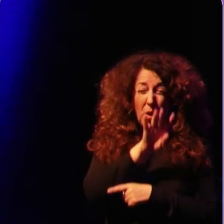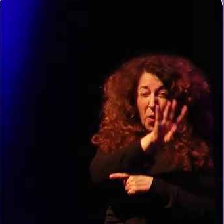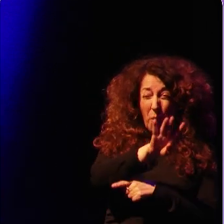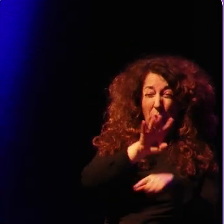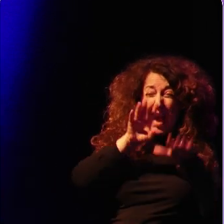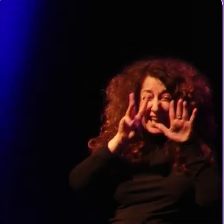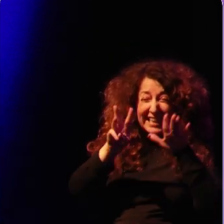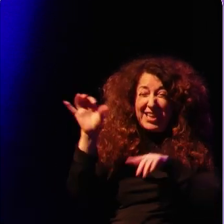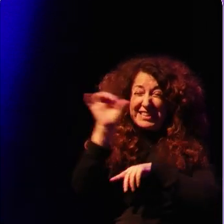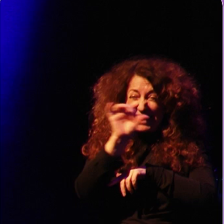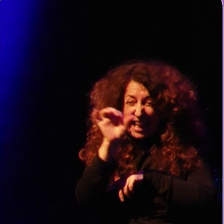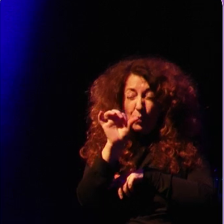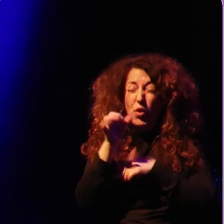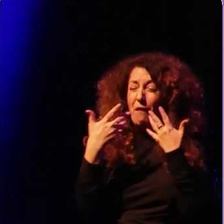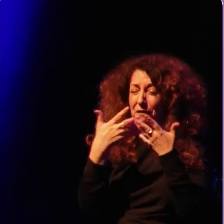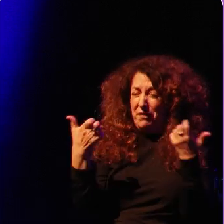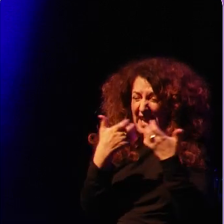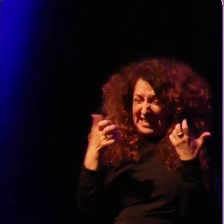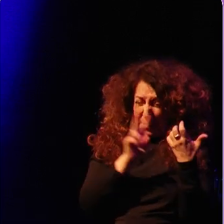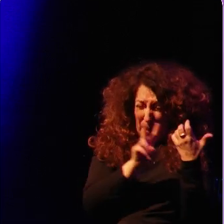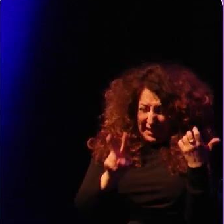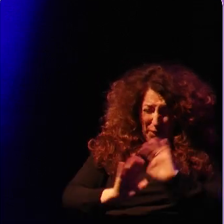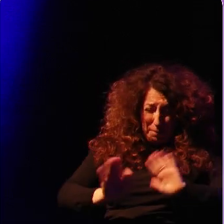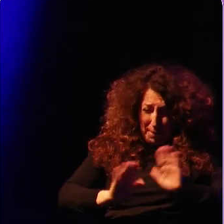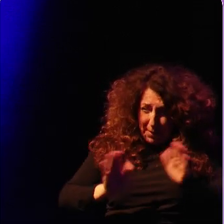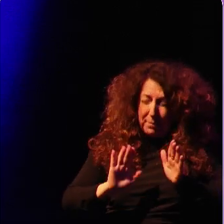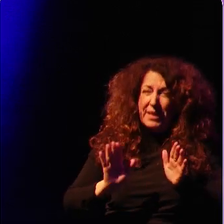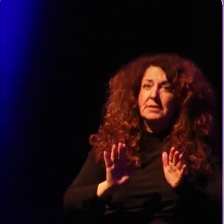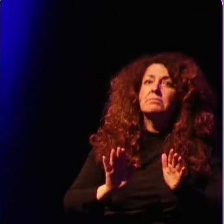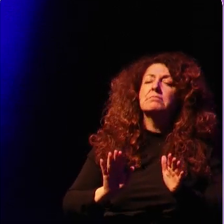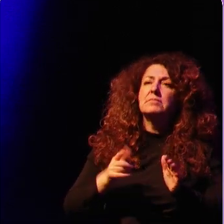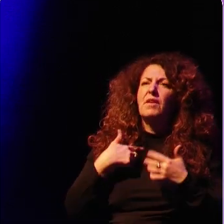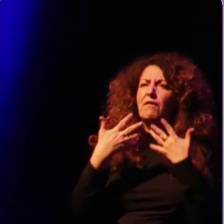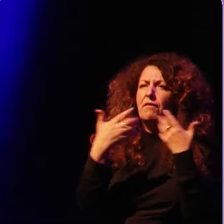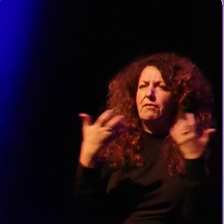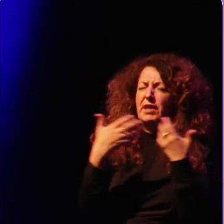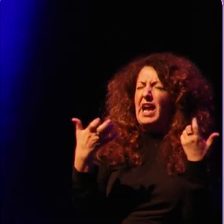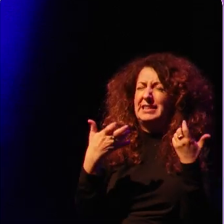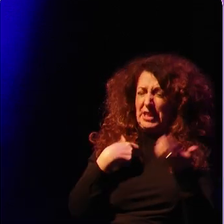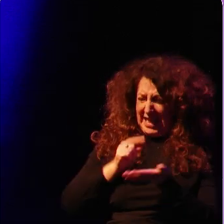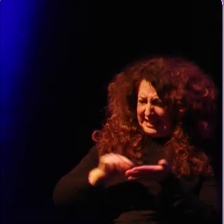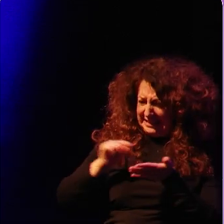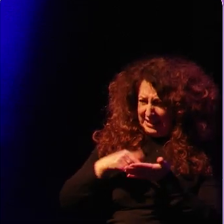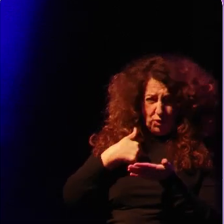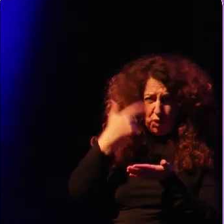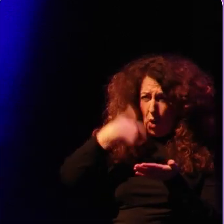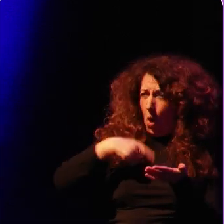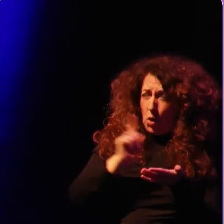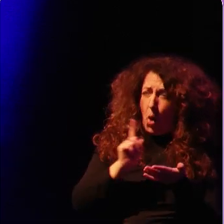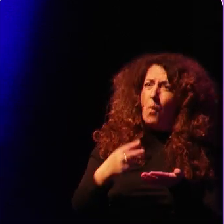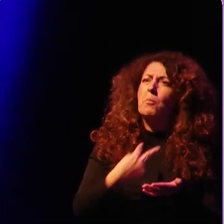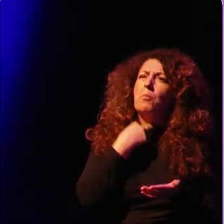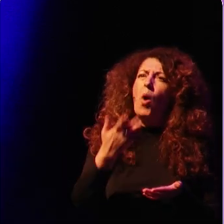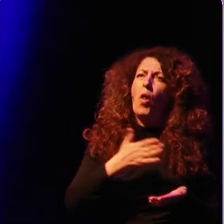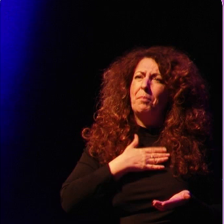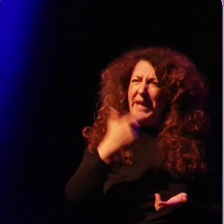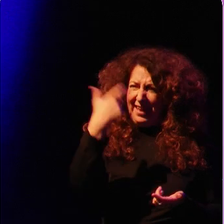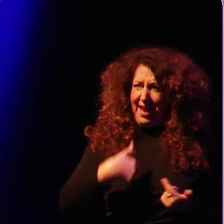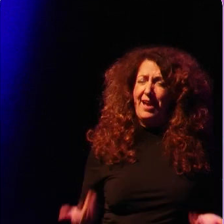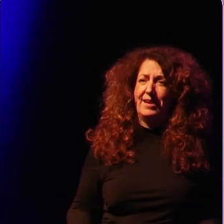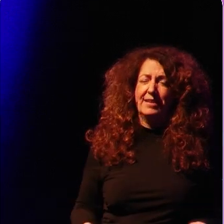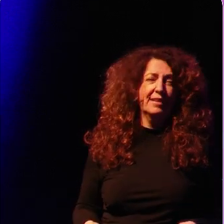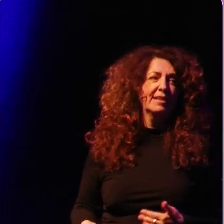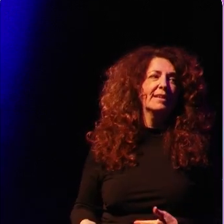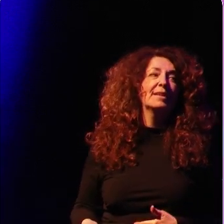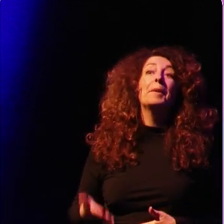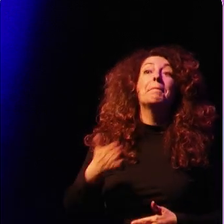22 frases espantosas. Y ahora estás diciendo unas frases que no las he escrito yo con mi voz. Pero lo que es peor